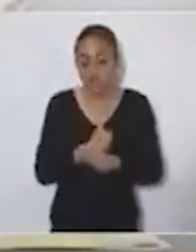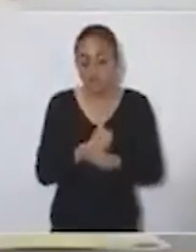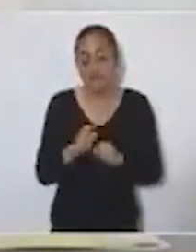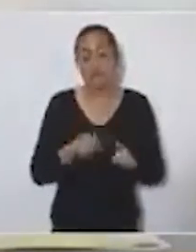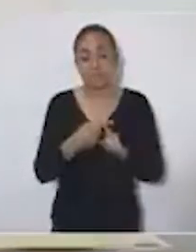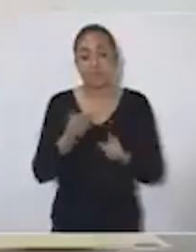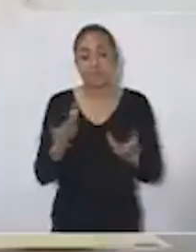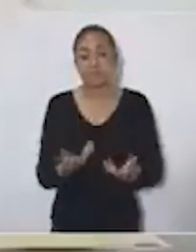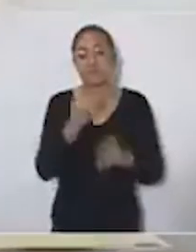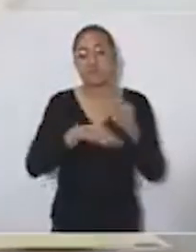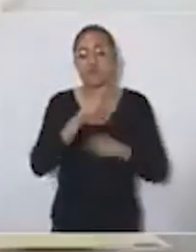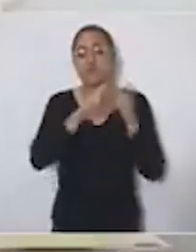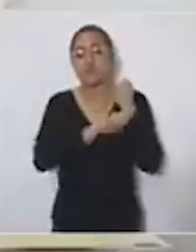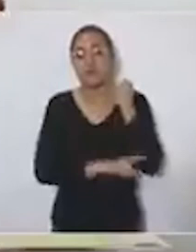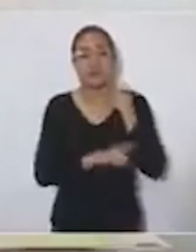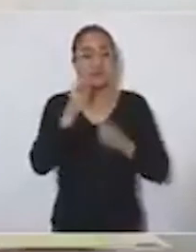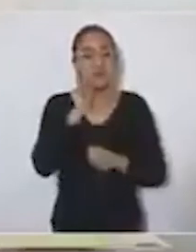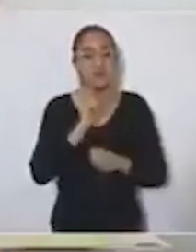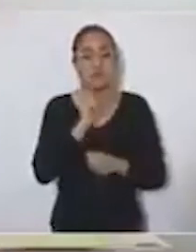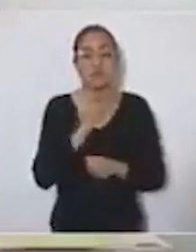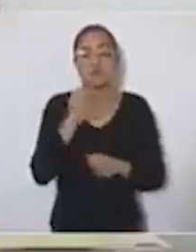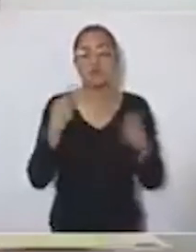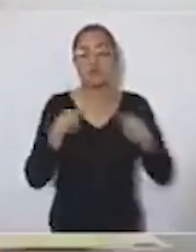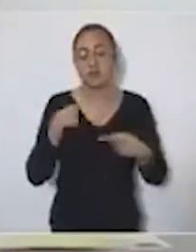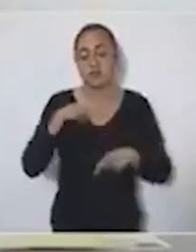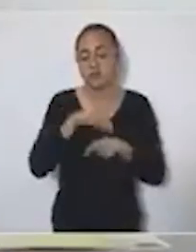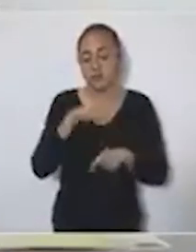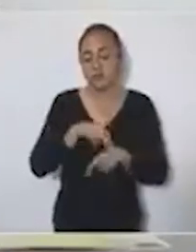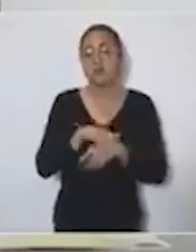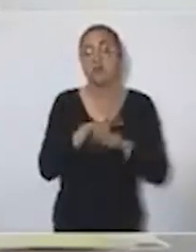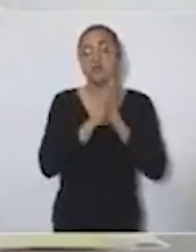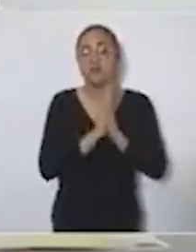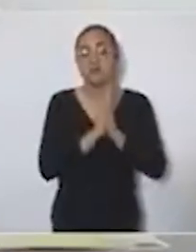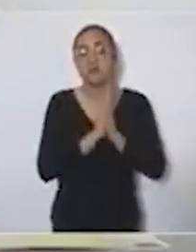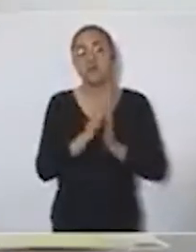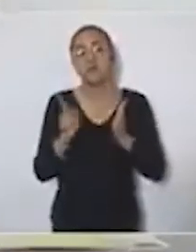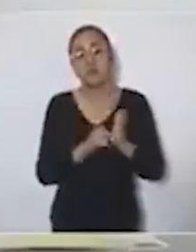más, todas las embarazadas, el personal por la salud. Por favor,